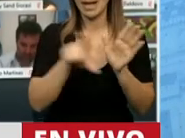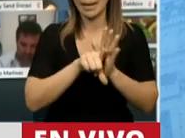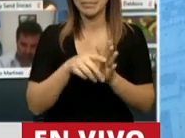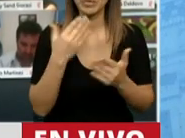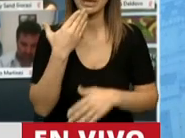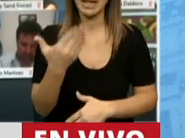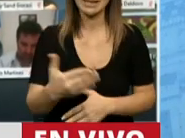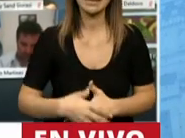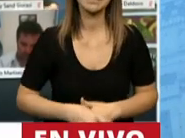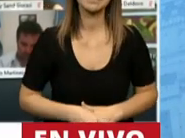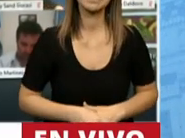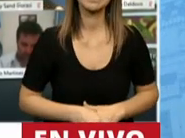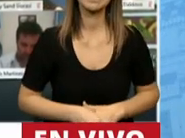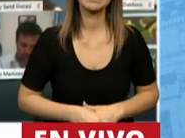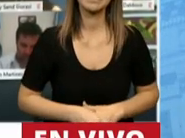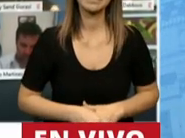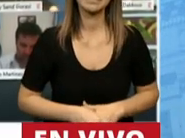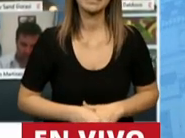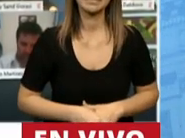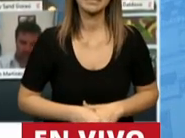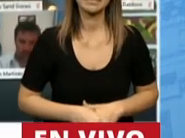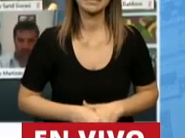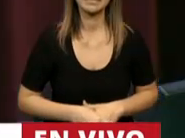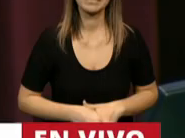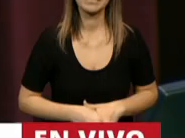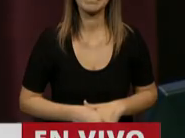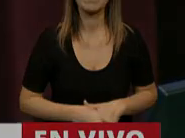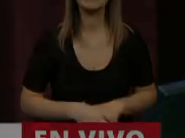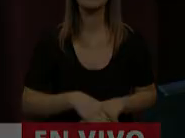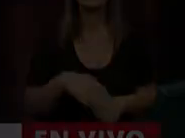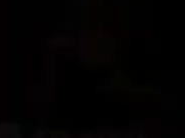presupuesto. Muchas gracias. Gracias, Pablo, diputado Pablo González.